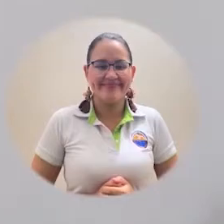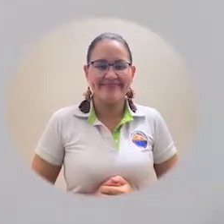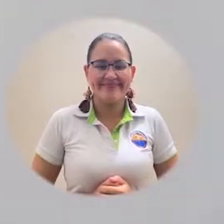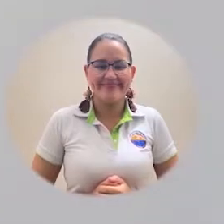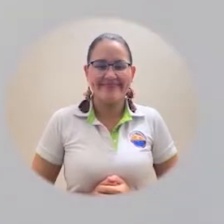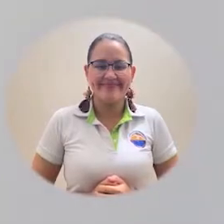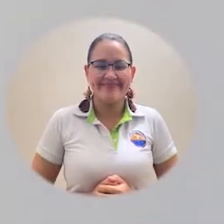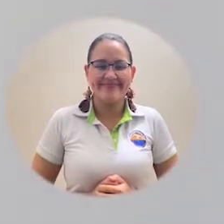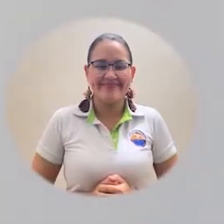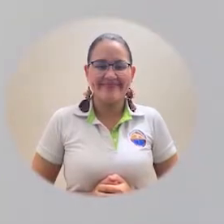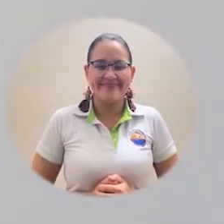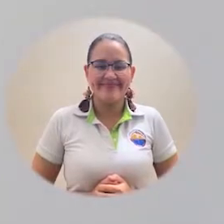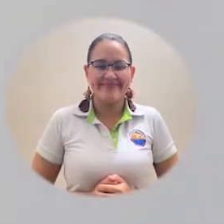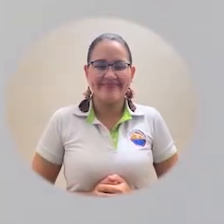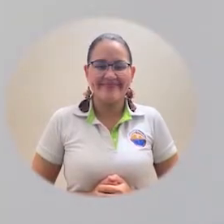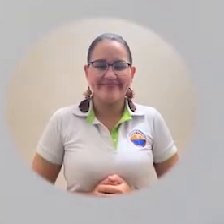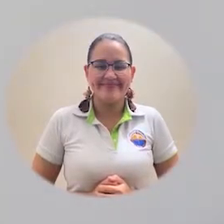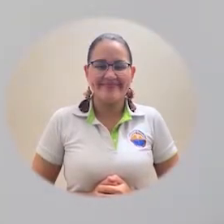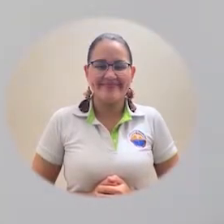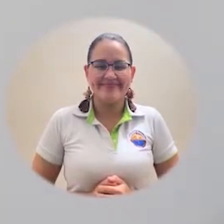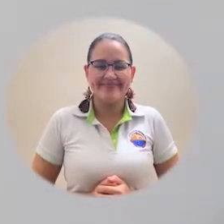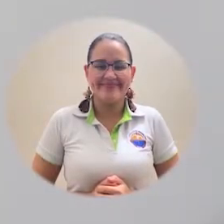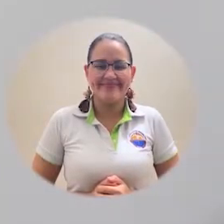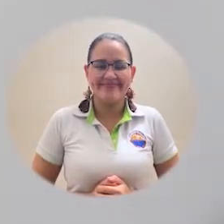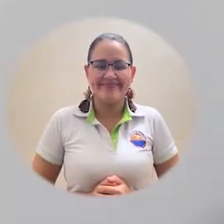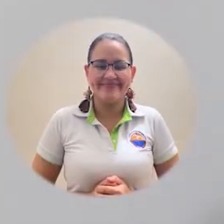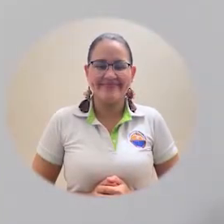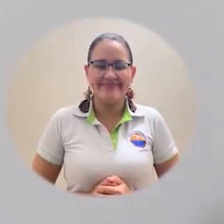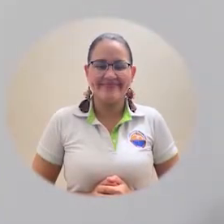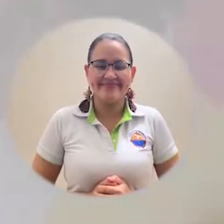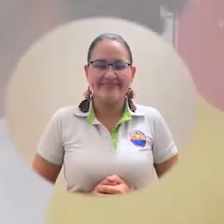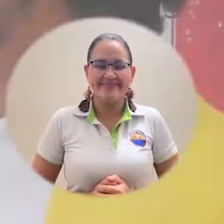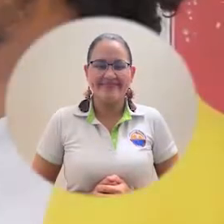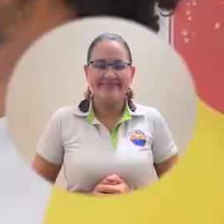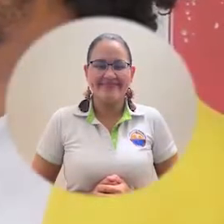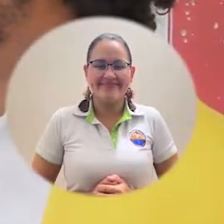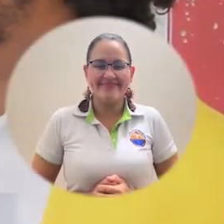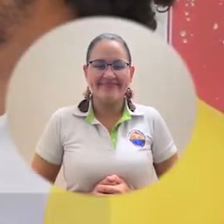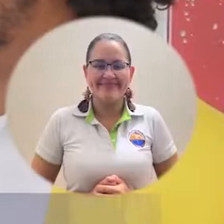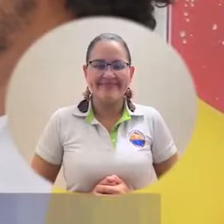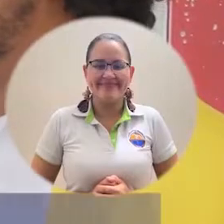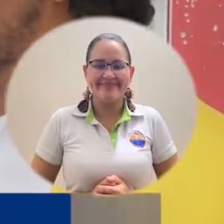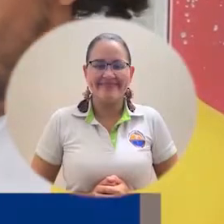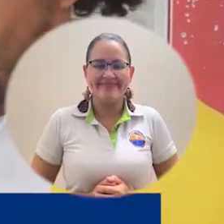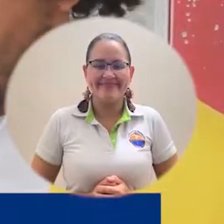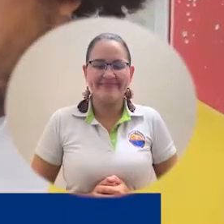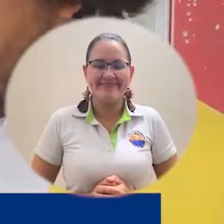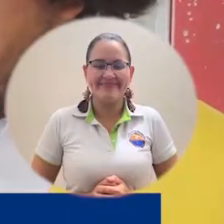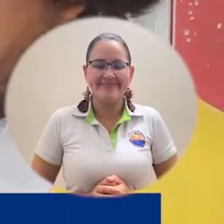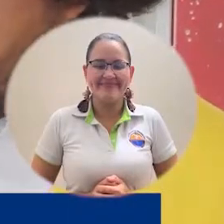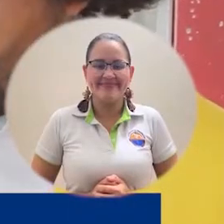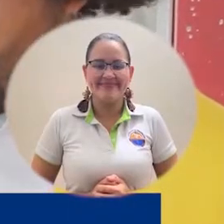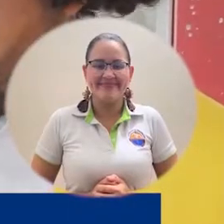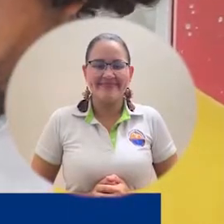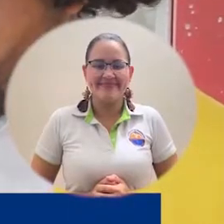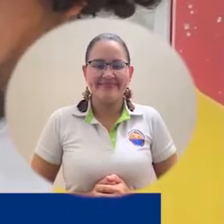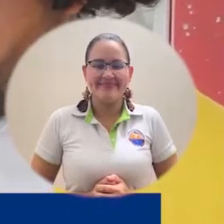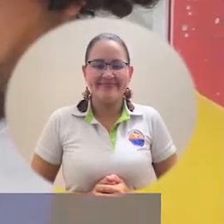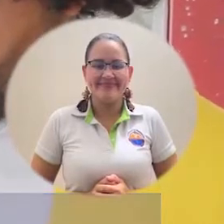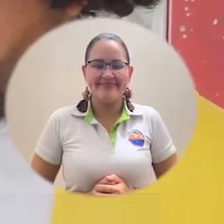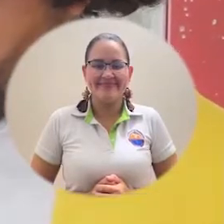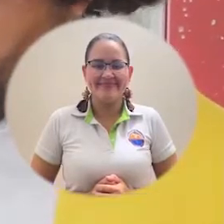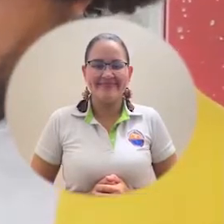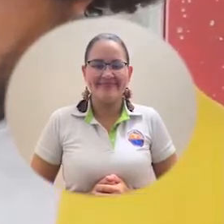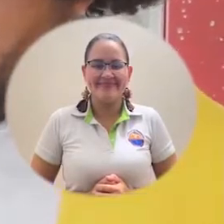Y todo ese esfuerzo que él hizo durante estos 2 años de carrera se ven materializados acá con este título y pues estamos muy,